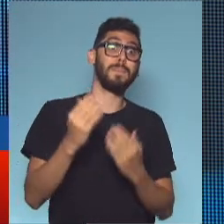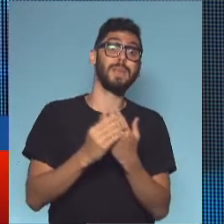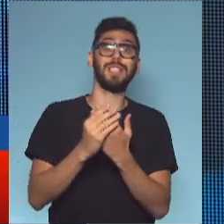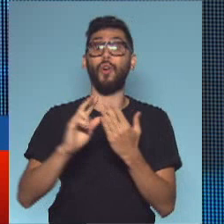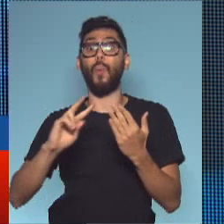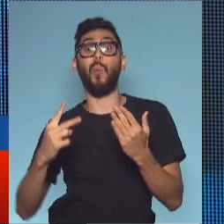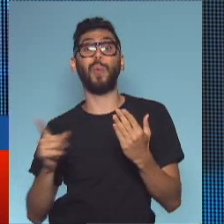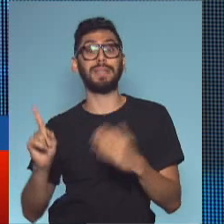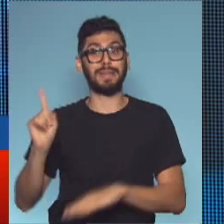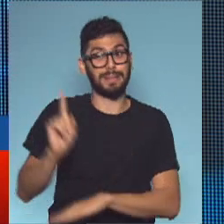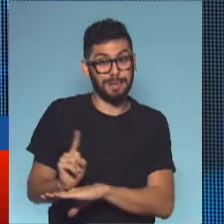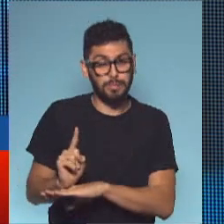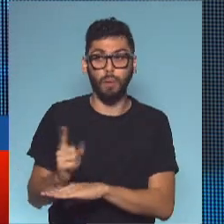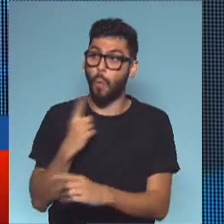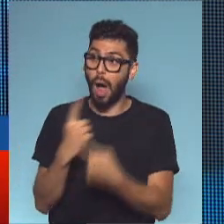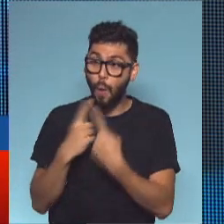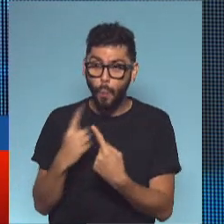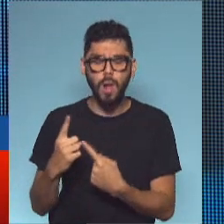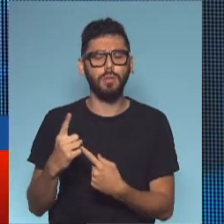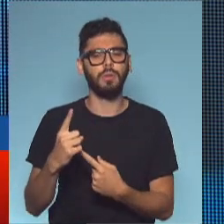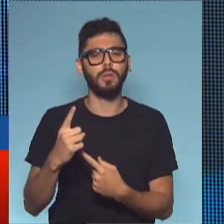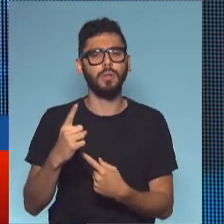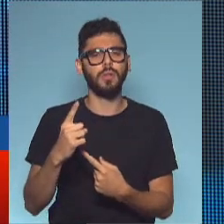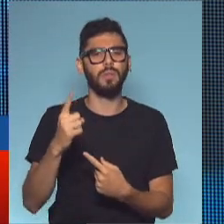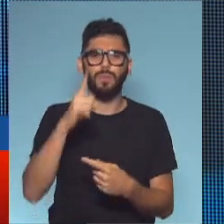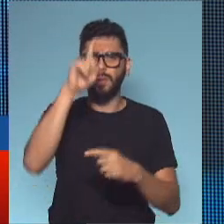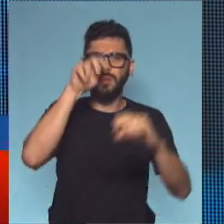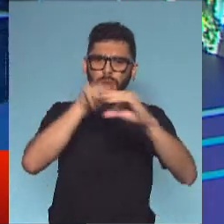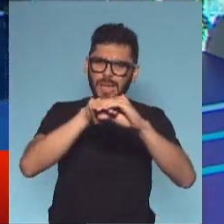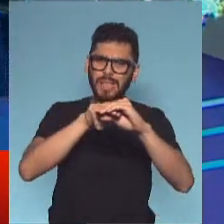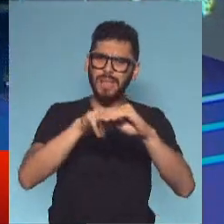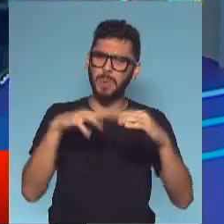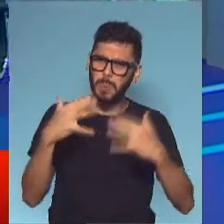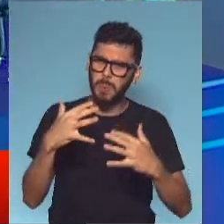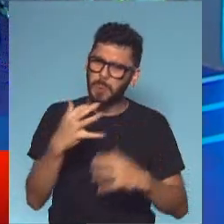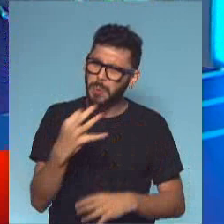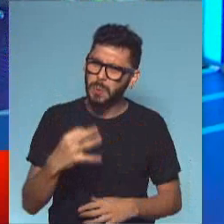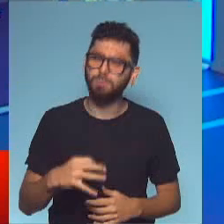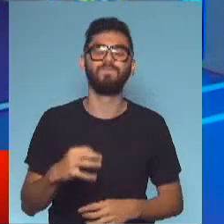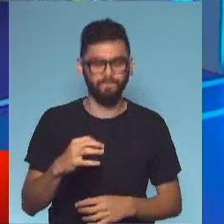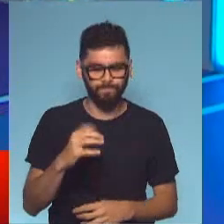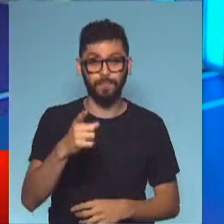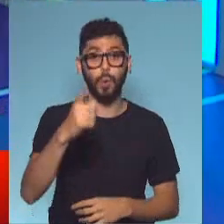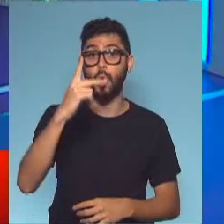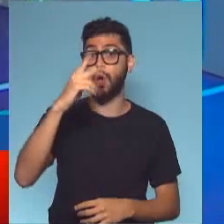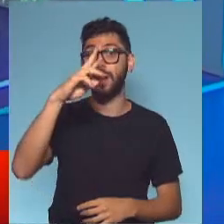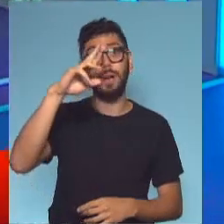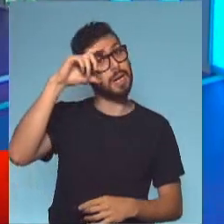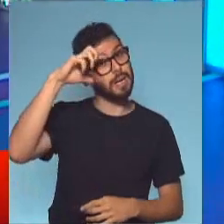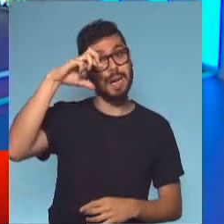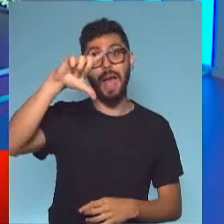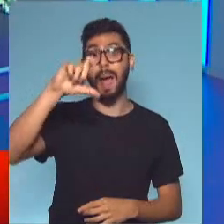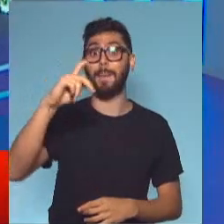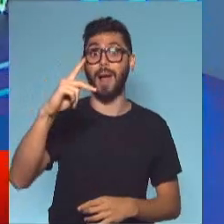la cartera de salud de la provincia de Buenos Aires estará hablando con nosotros. Las camas de terapia intensiva preocupan, decías. Sí, y bueno, vos recién nombrabas a Nicolás Kreplak, fue uno de los que